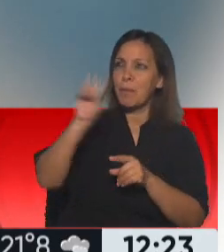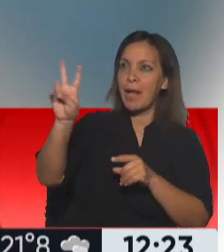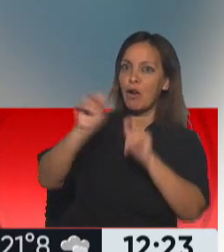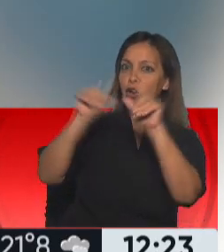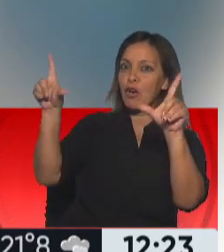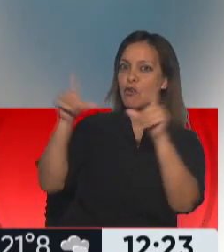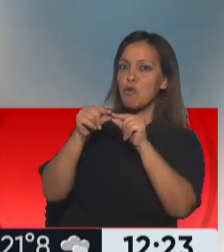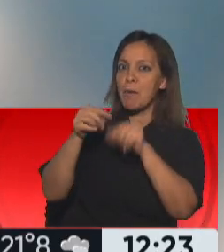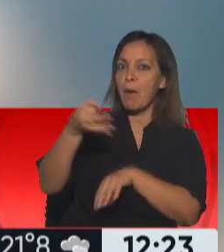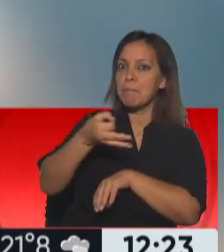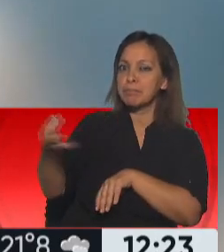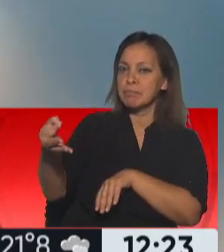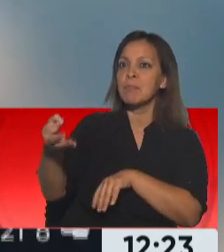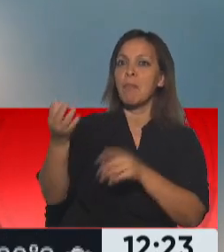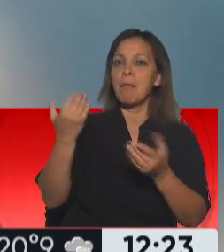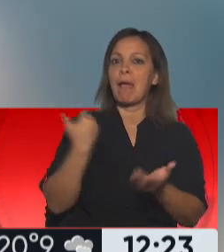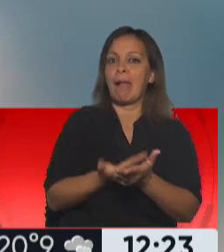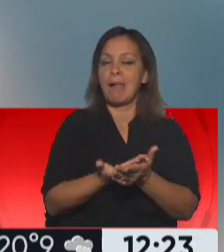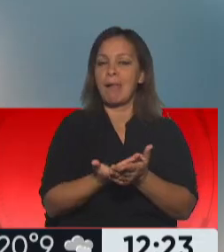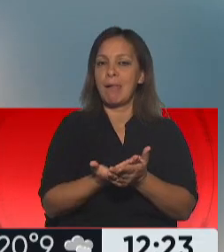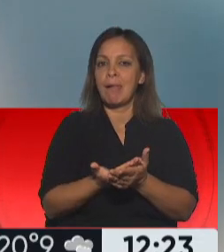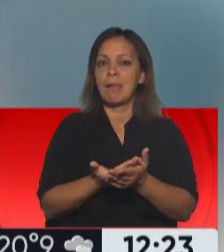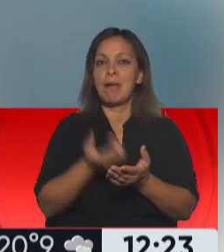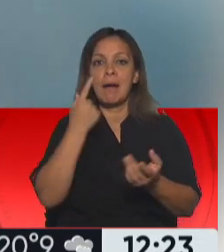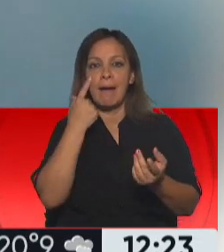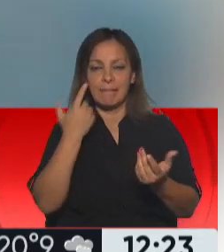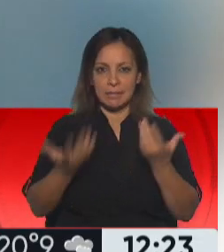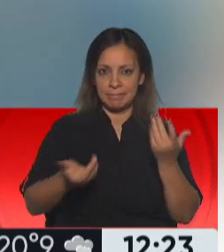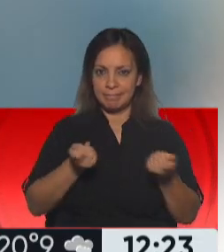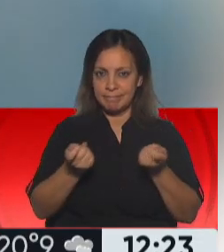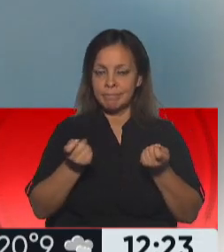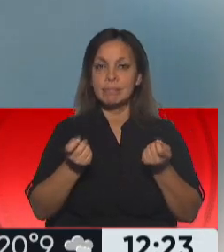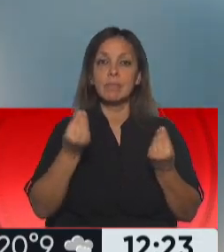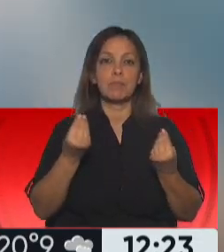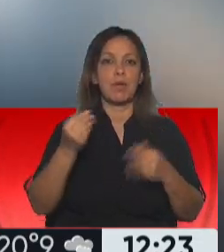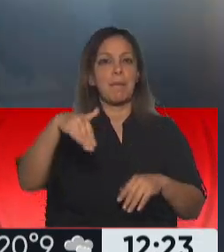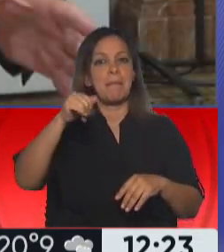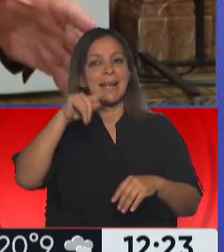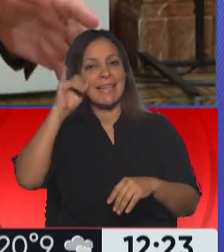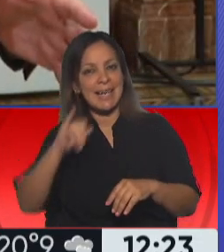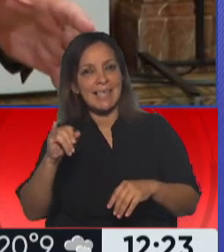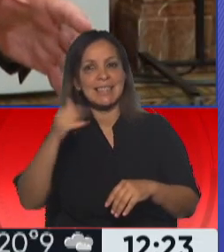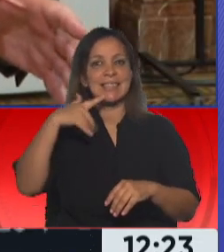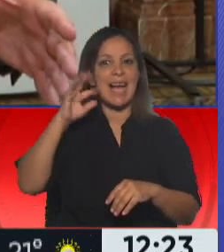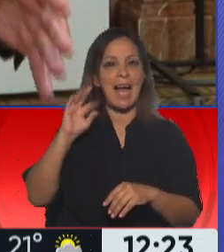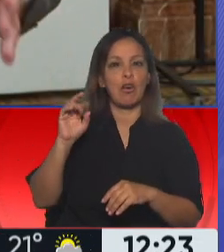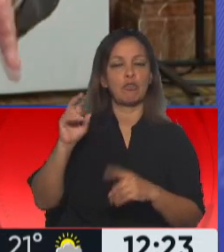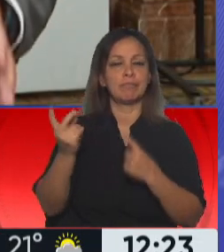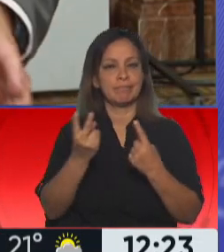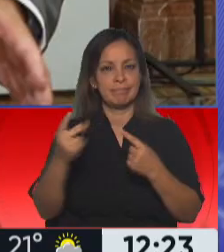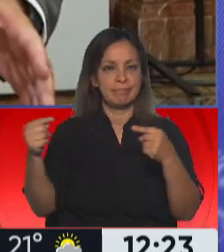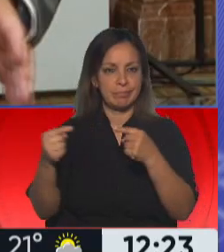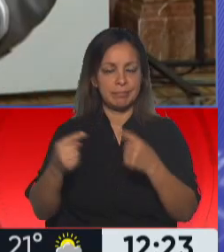Cámara, Ujú. volvió a surgir a partir de cierto entendimiento de Germán Martínez con Oscar Sago. Fernando, concretamente. antes